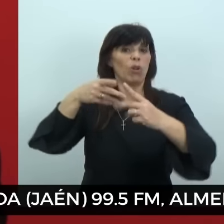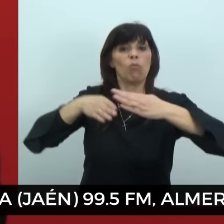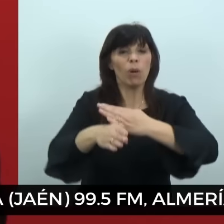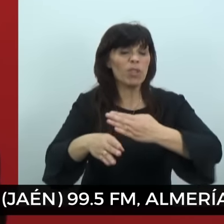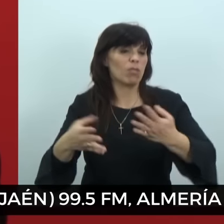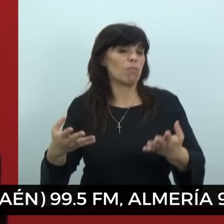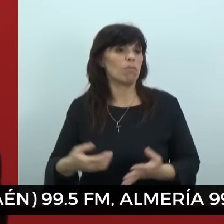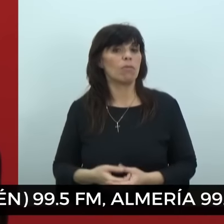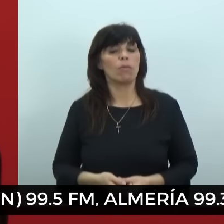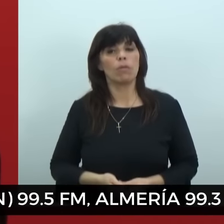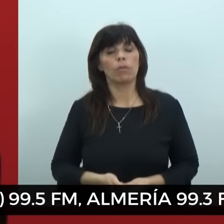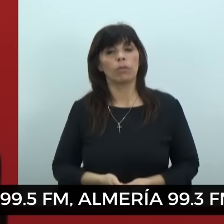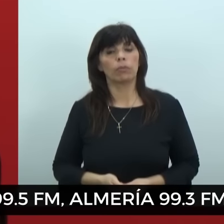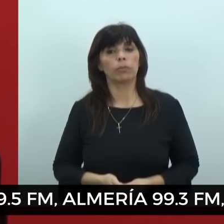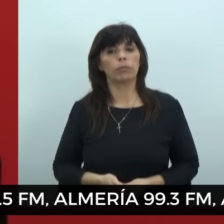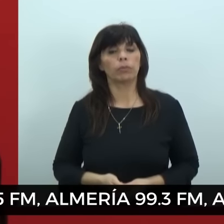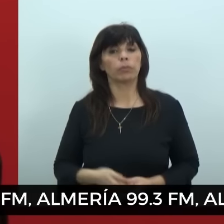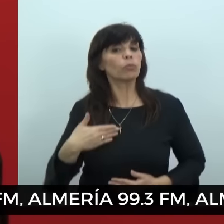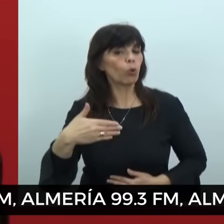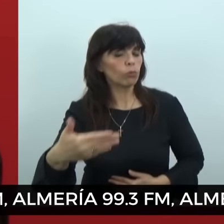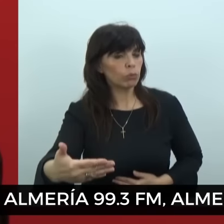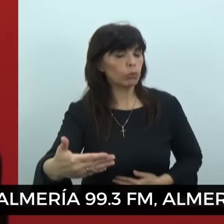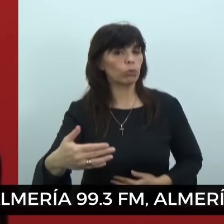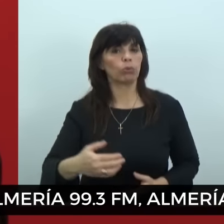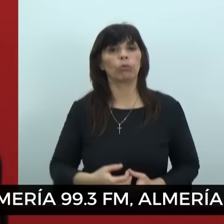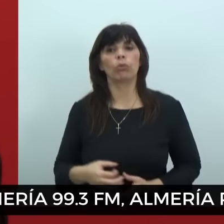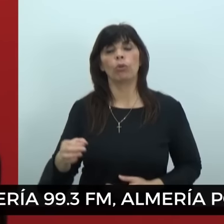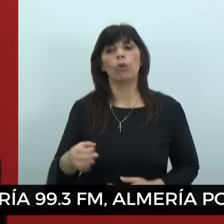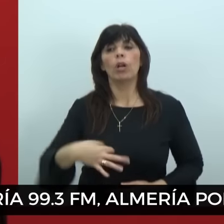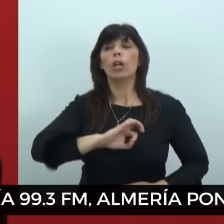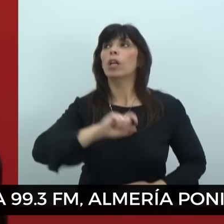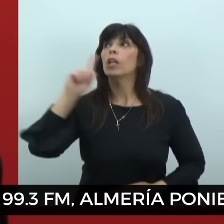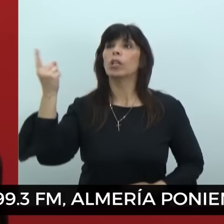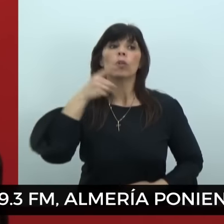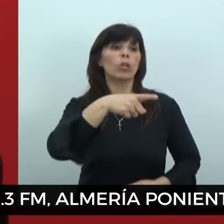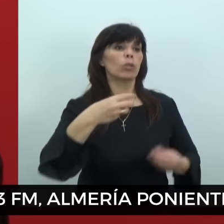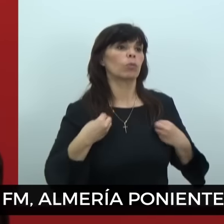Una promesa es algo que el Señor quiere cumplir en tu vida.